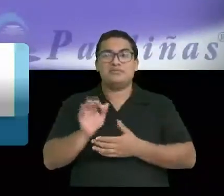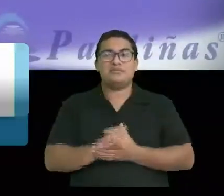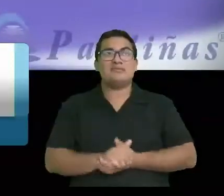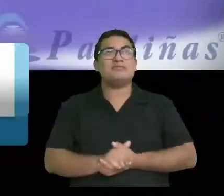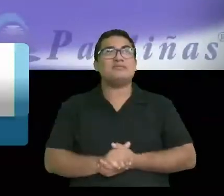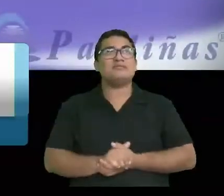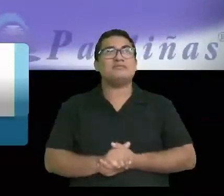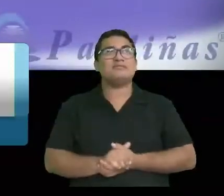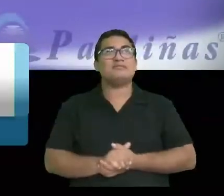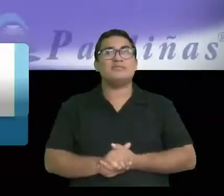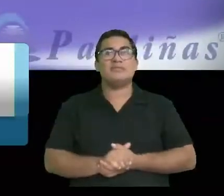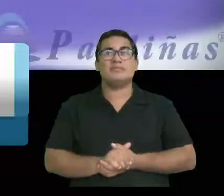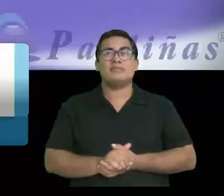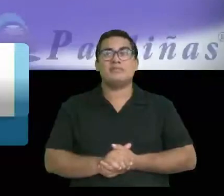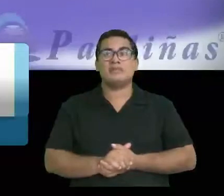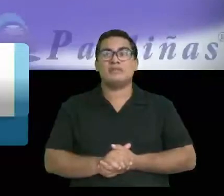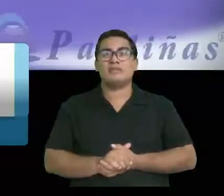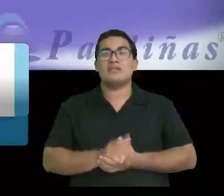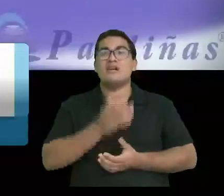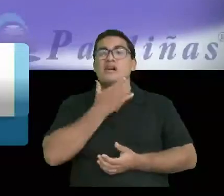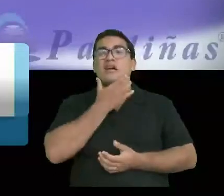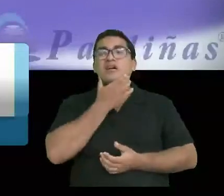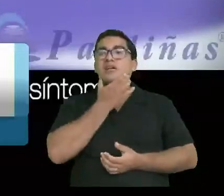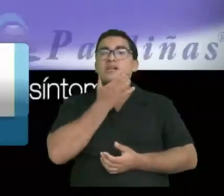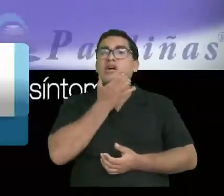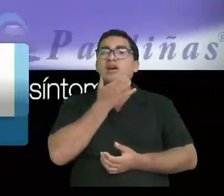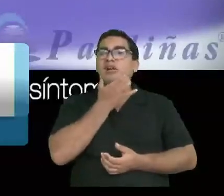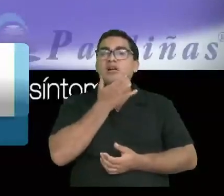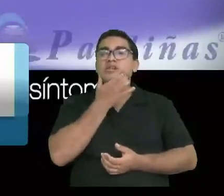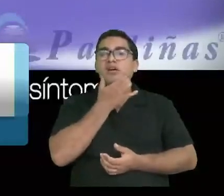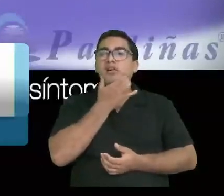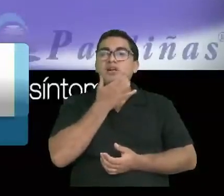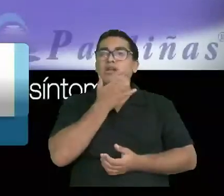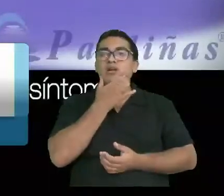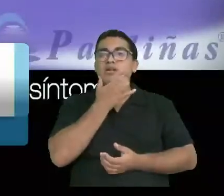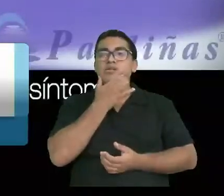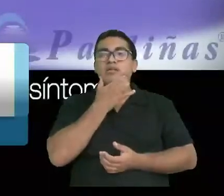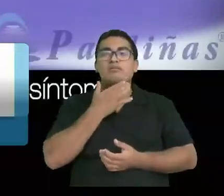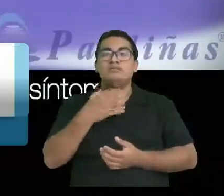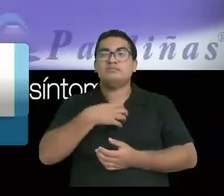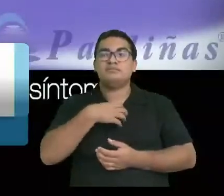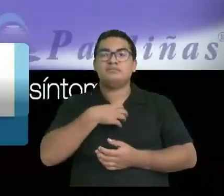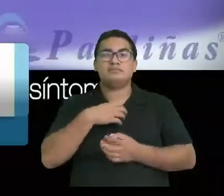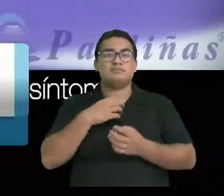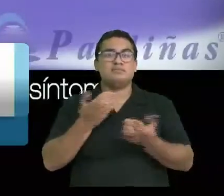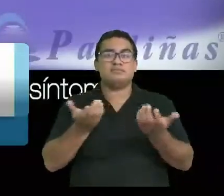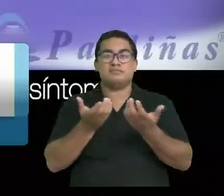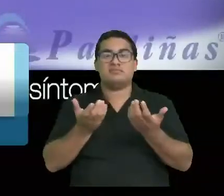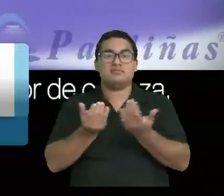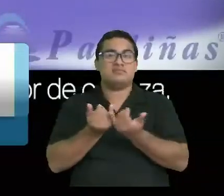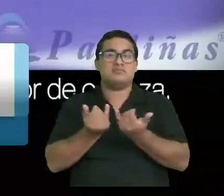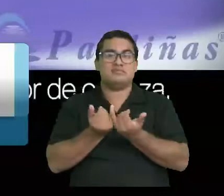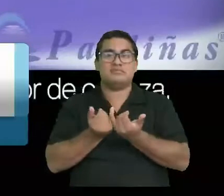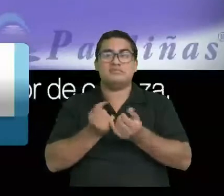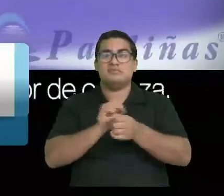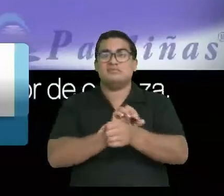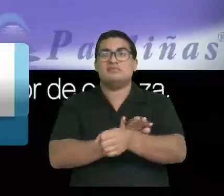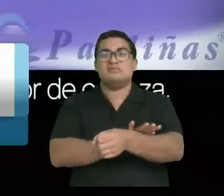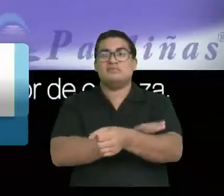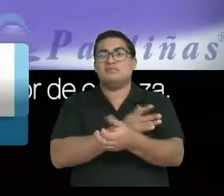que el movimiento en sí de la mandíbula es la manifestación. Y el síntoma, en principio,